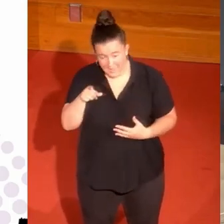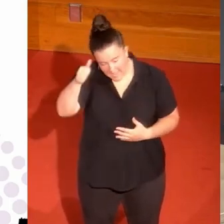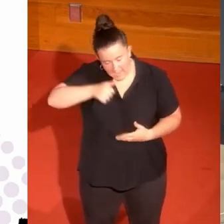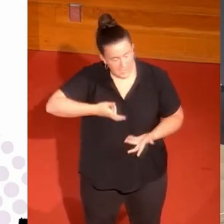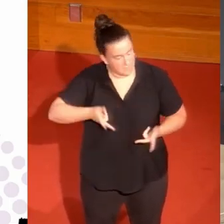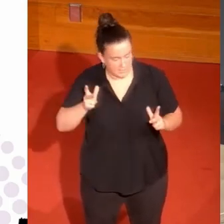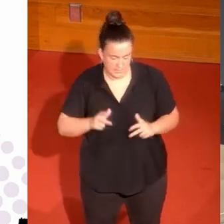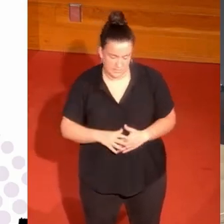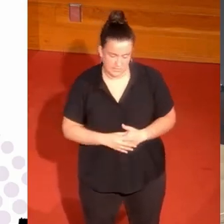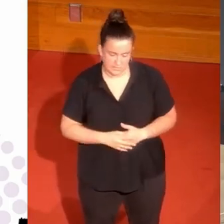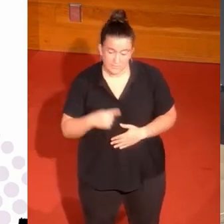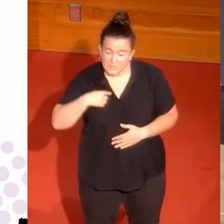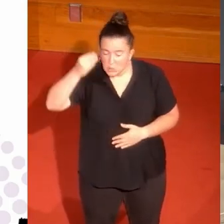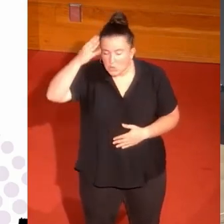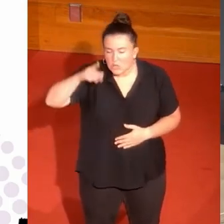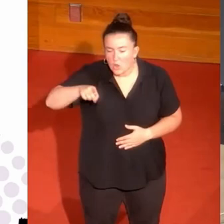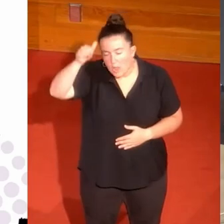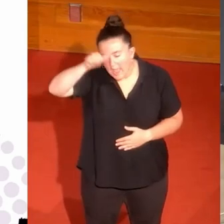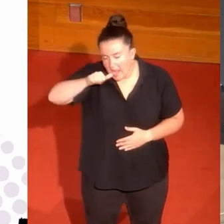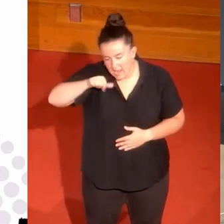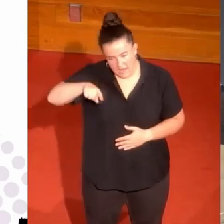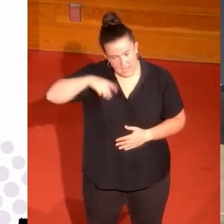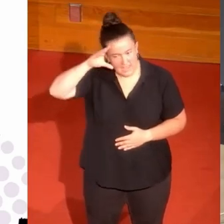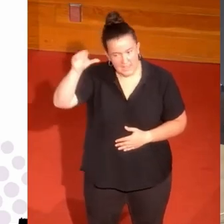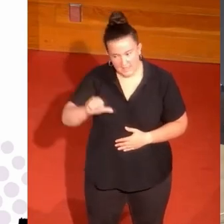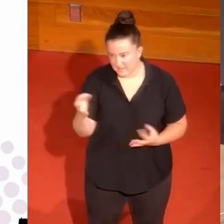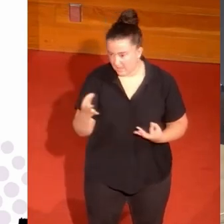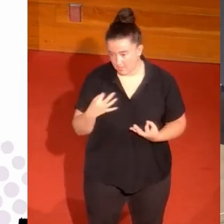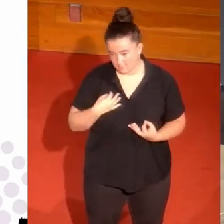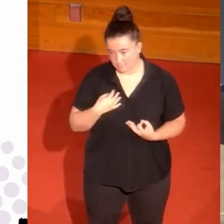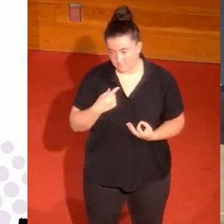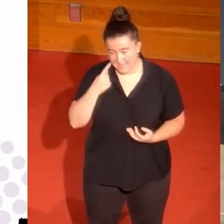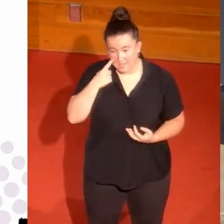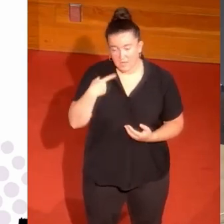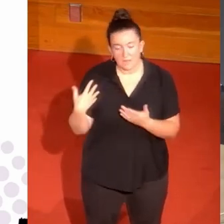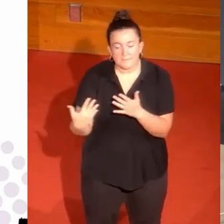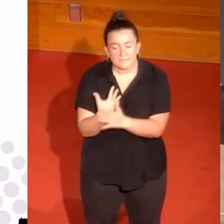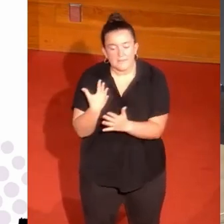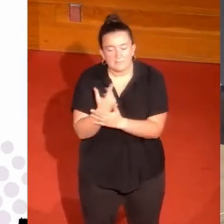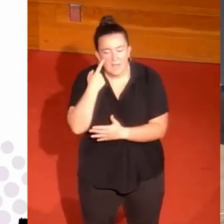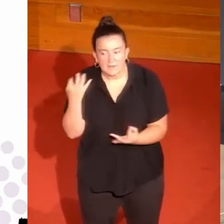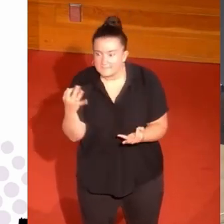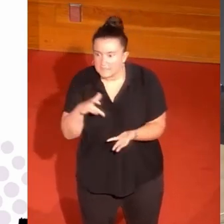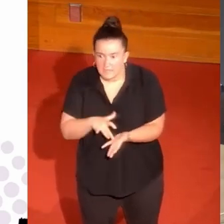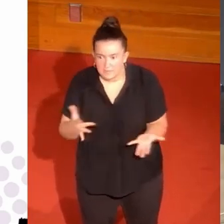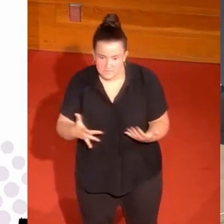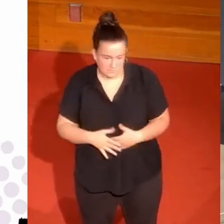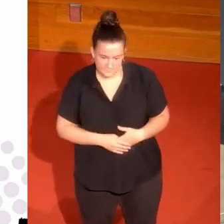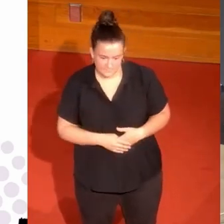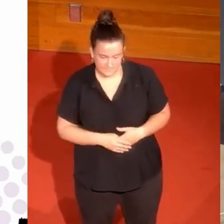y creo que hay que escucharle a él y que nos explique qué es lo que qué es lo que ha pasado